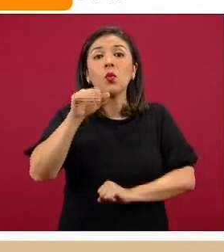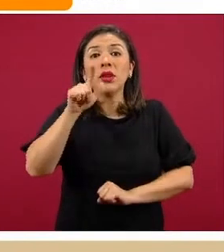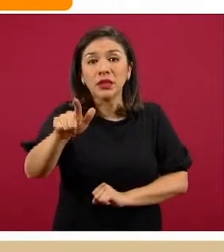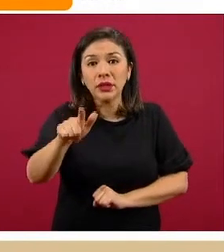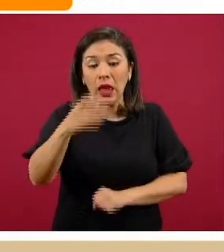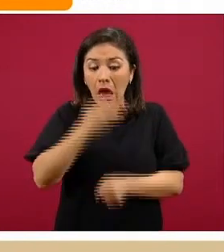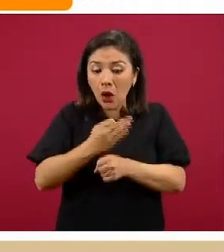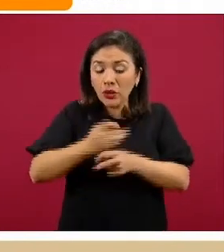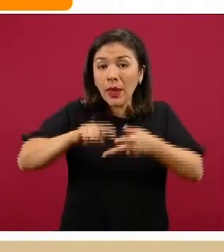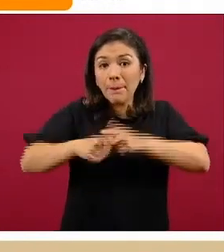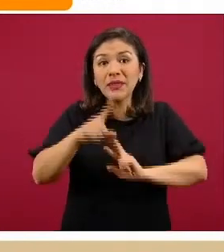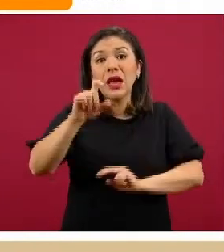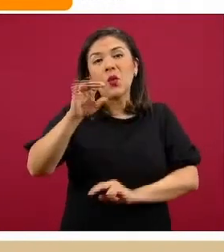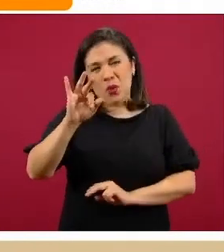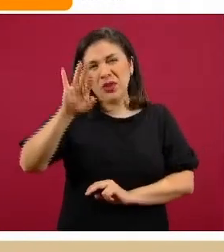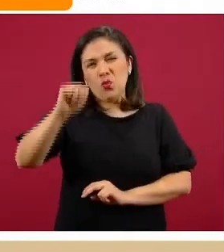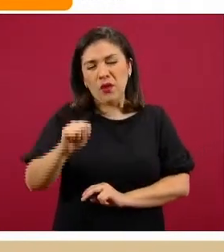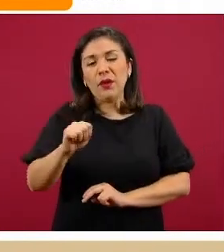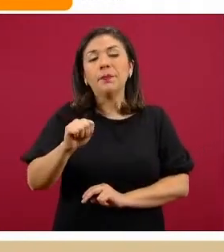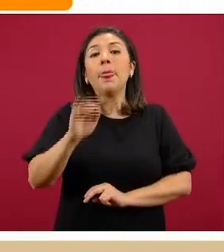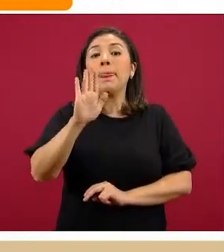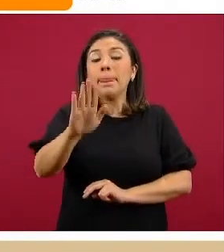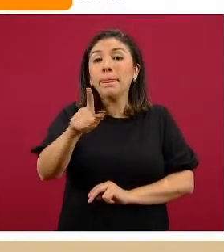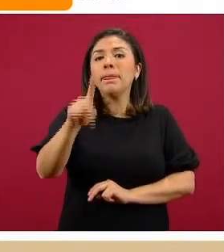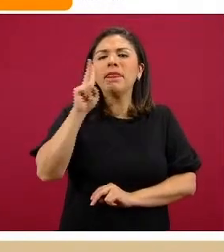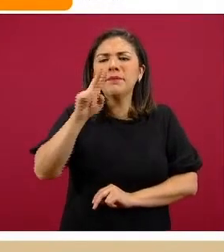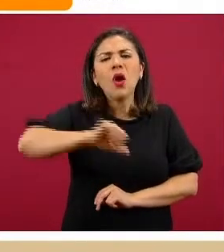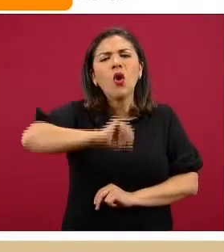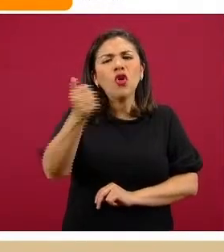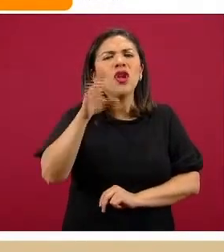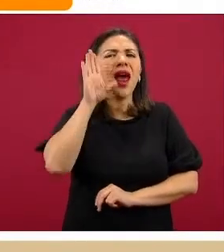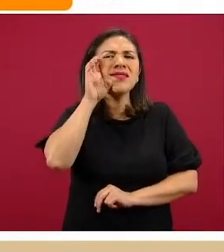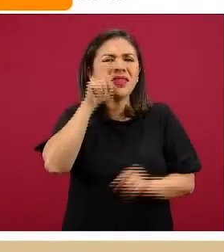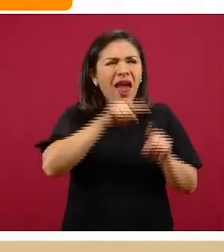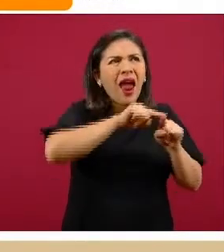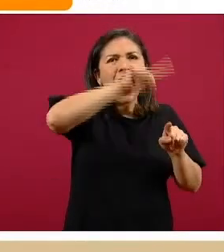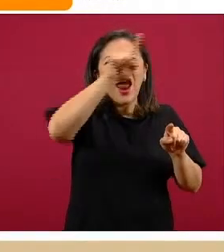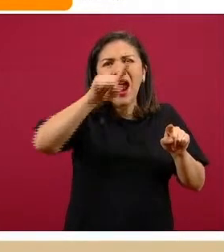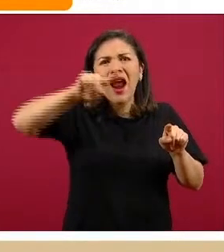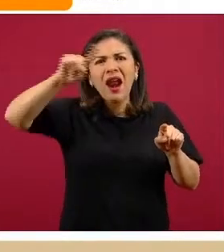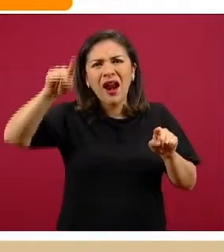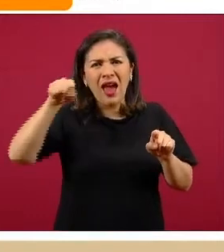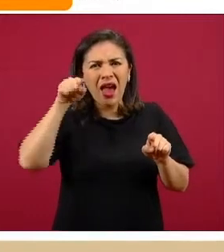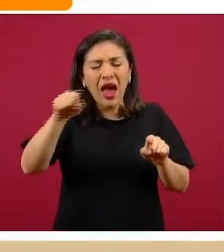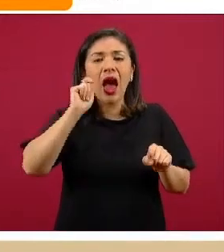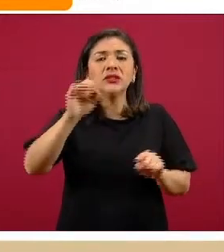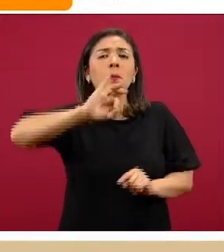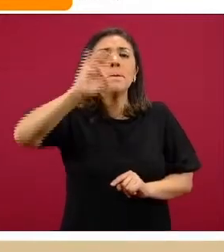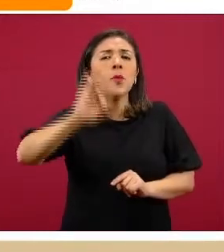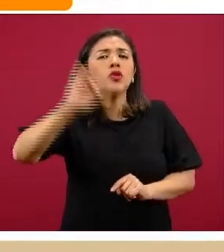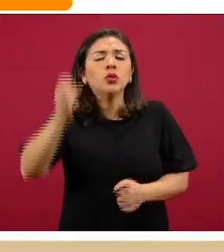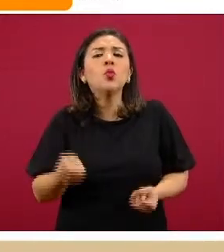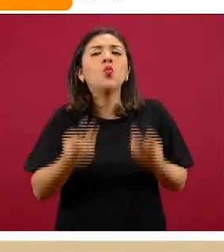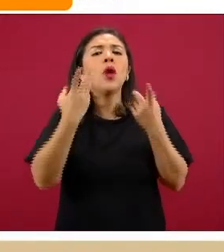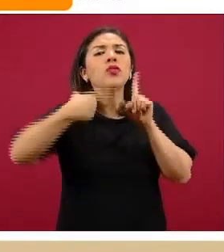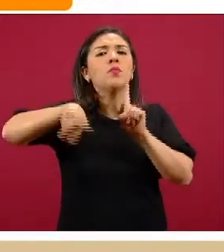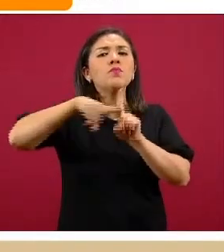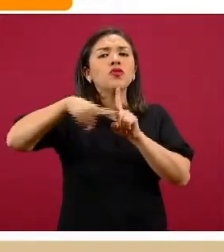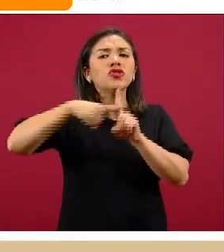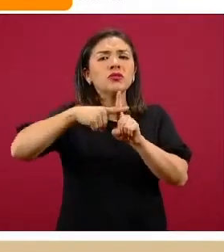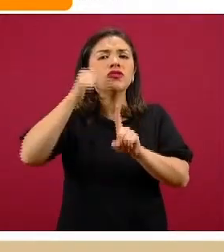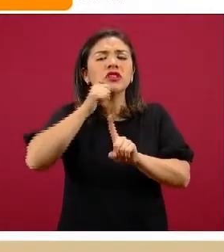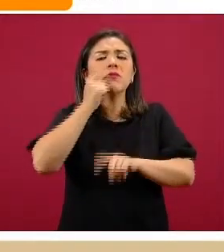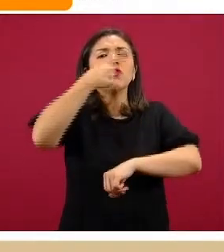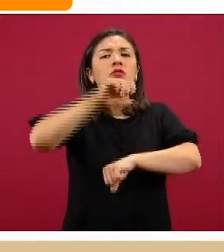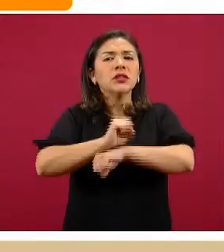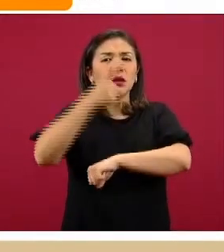estamos empezando la 49, y por un lado tenemos una línea naranja que refleja el porcentaje de positividad de cada semana,